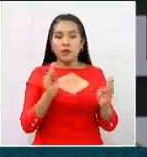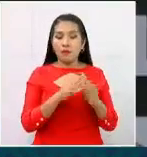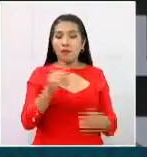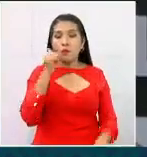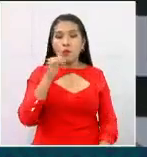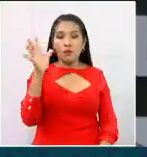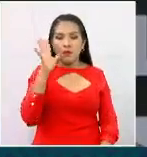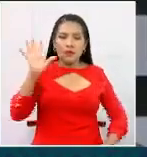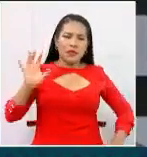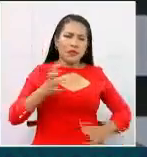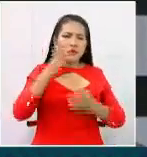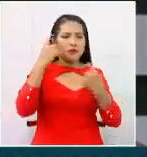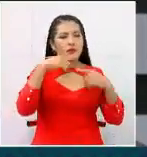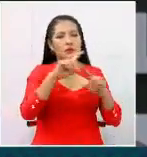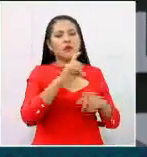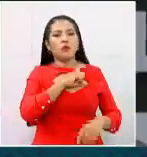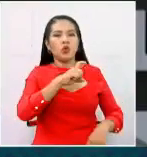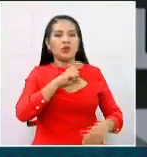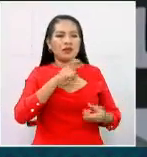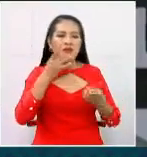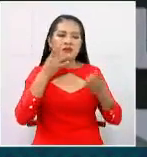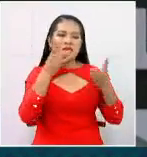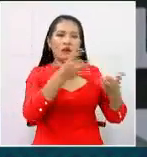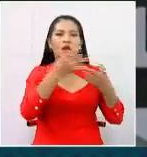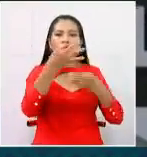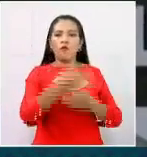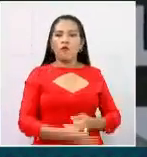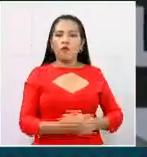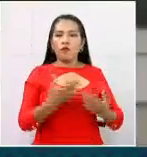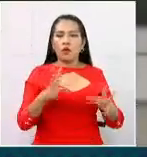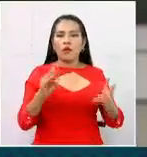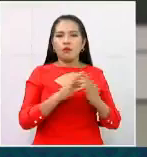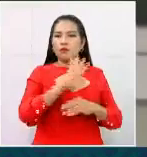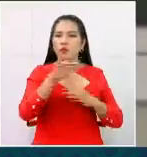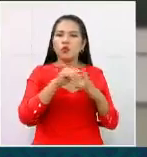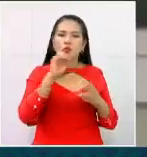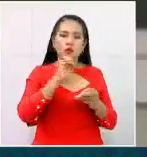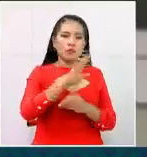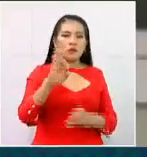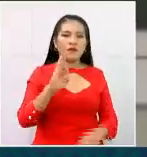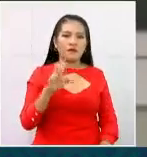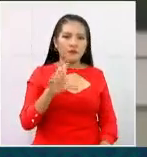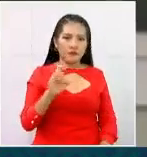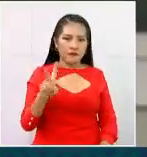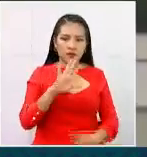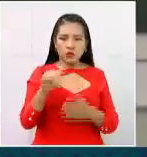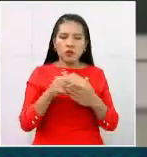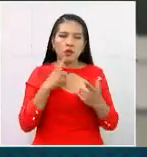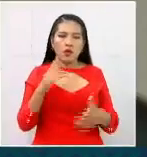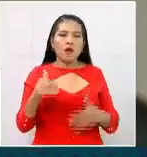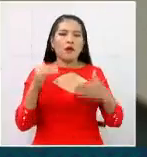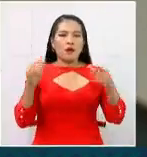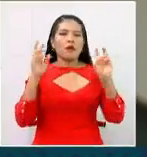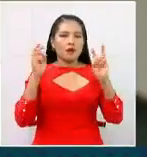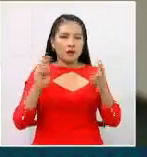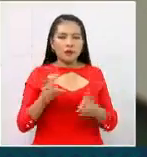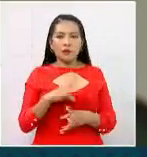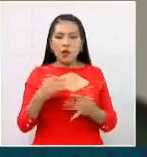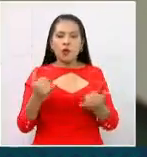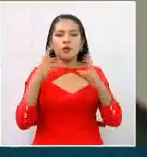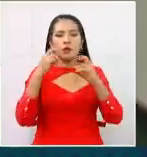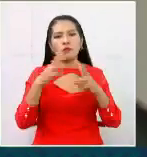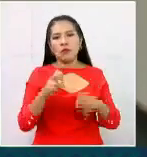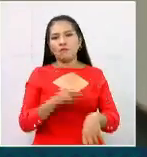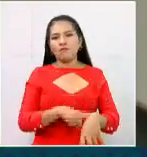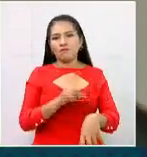misma formaliza denuncia y es de conocimiento de la FELCB que está llevando el caso y se encuentra en etapa de